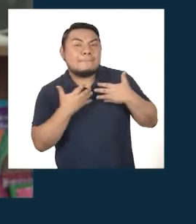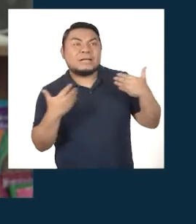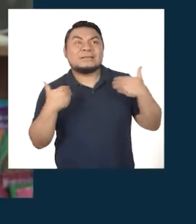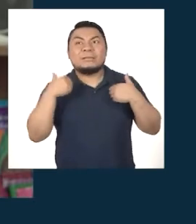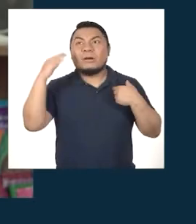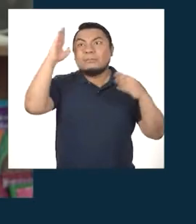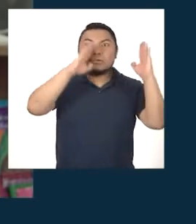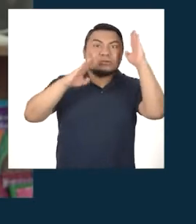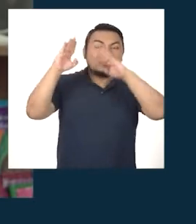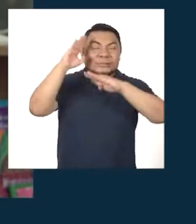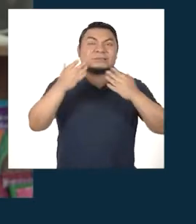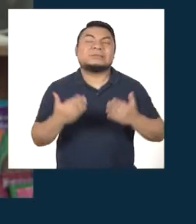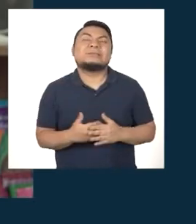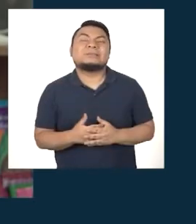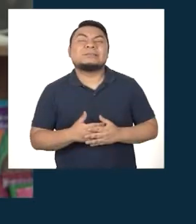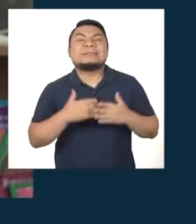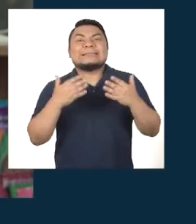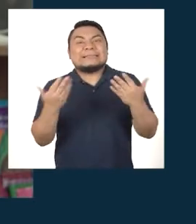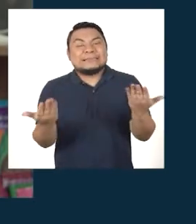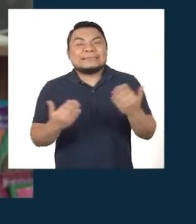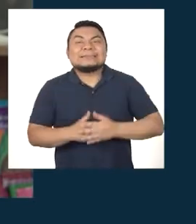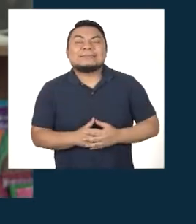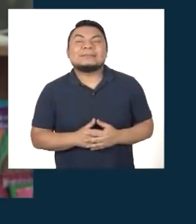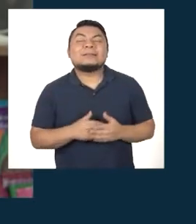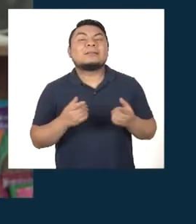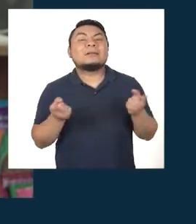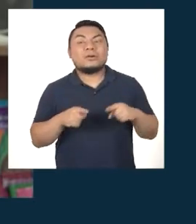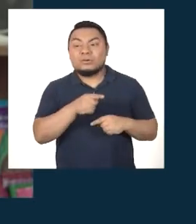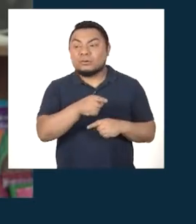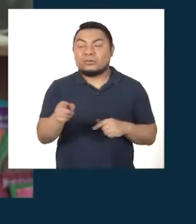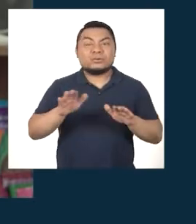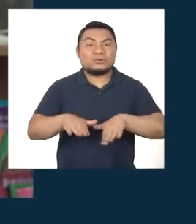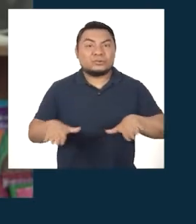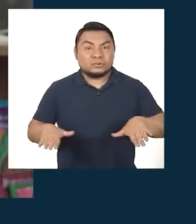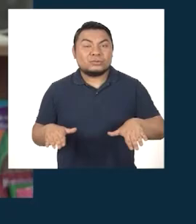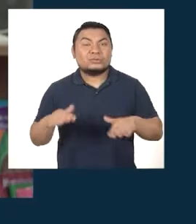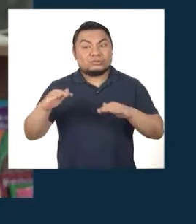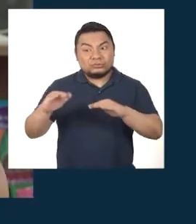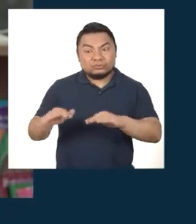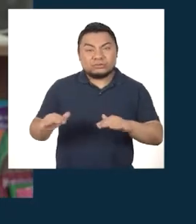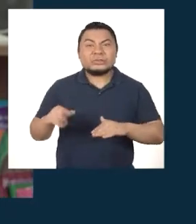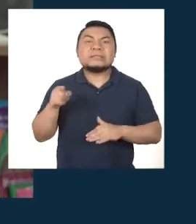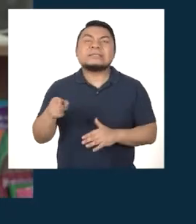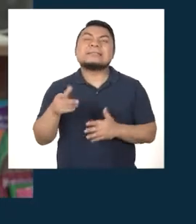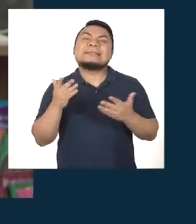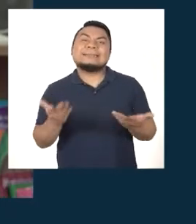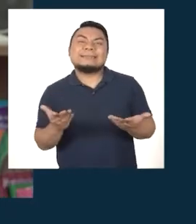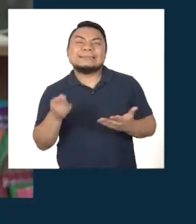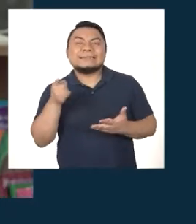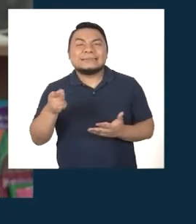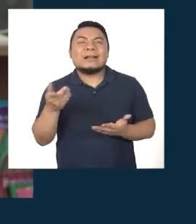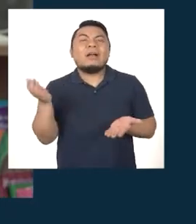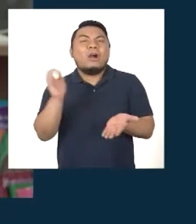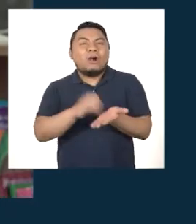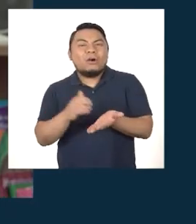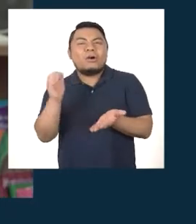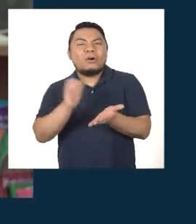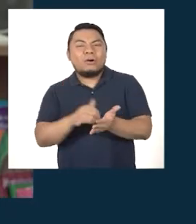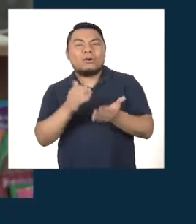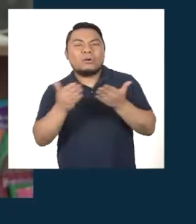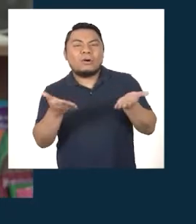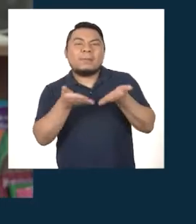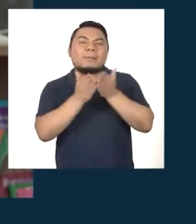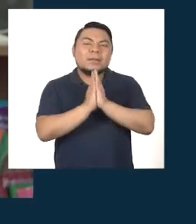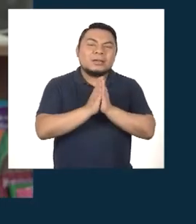tenemos preocupaciones y cuando los niños son pequeñitos y nos están repitiendo las cosas